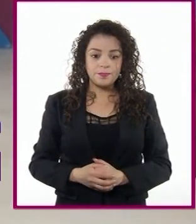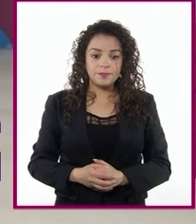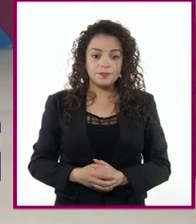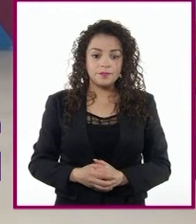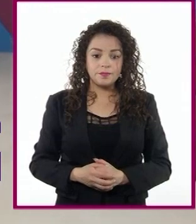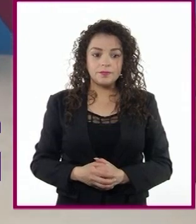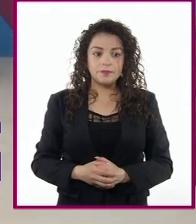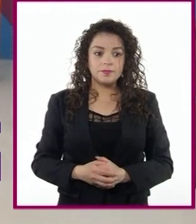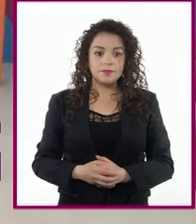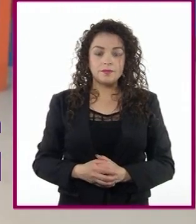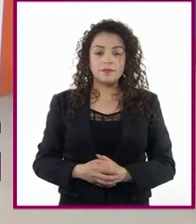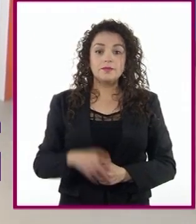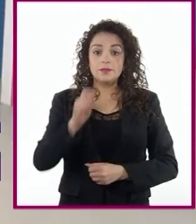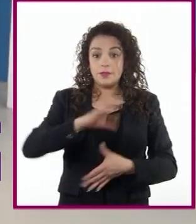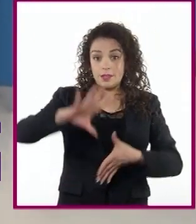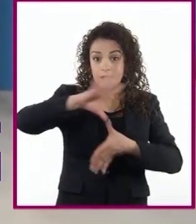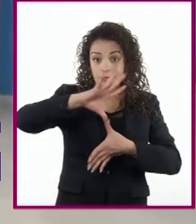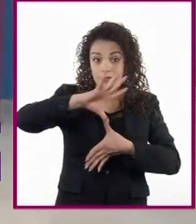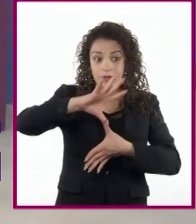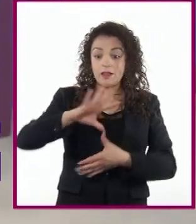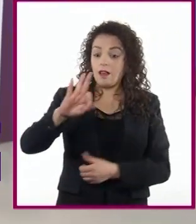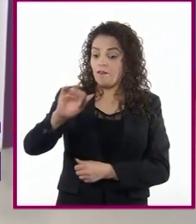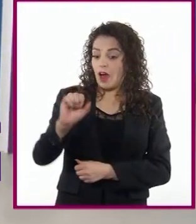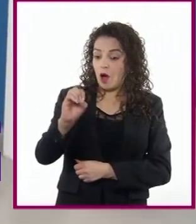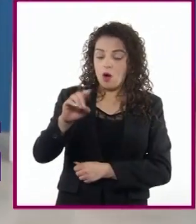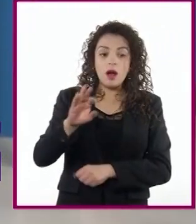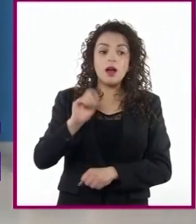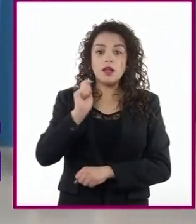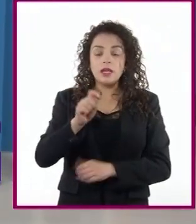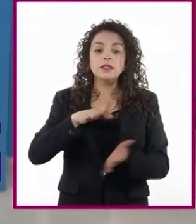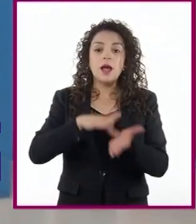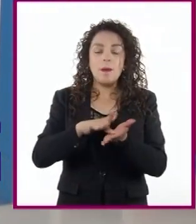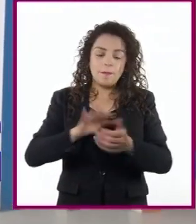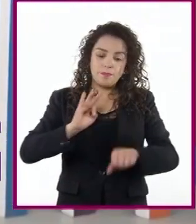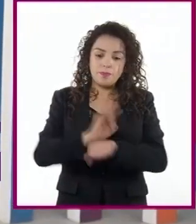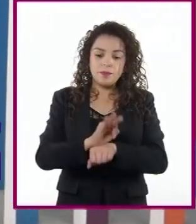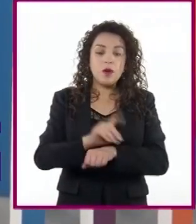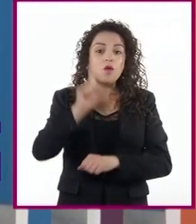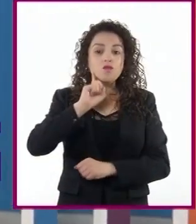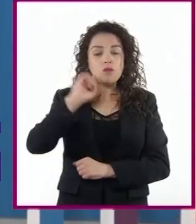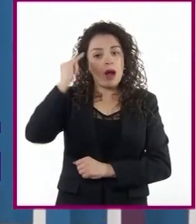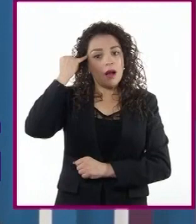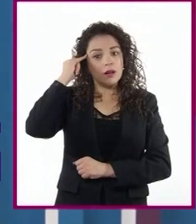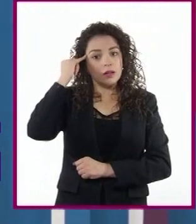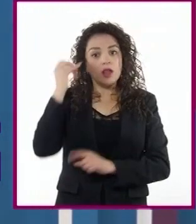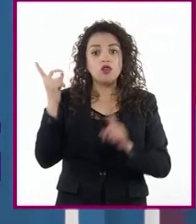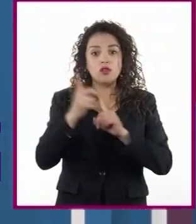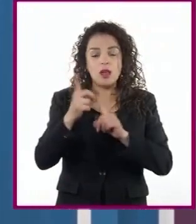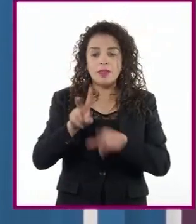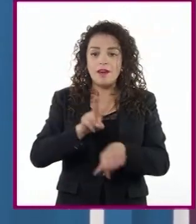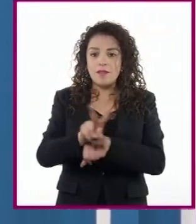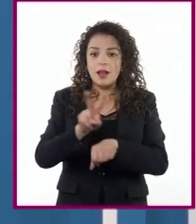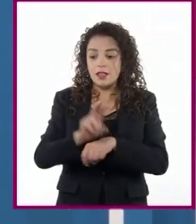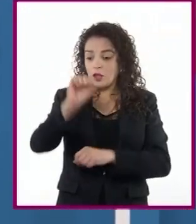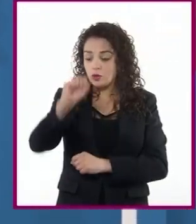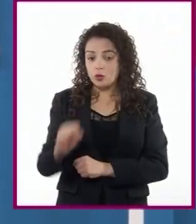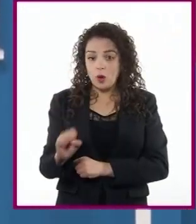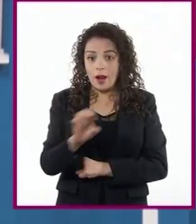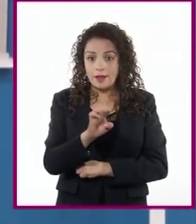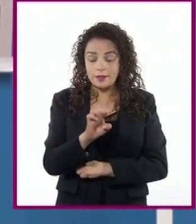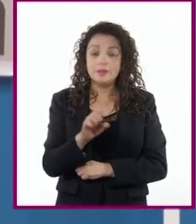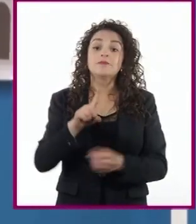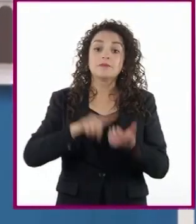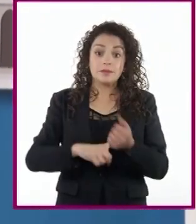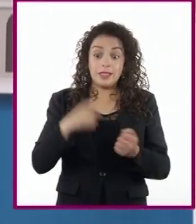En el continente americano, la FAO ha apoyado a las mujeres indígenas cariñas del sureste de Venezuela. Este grupo